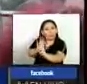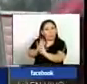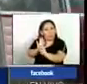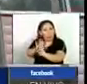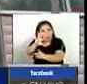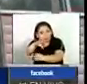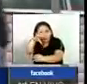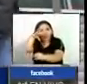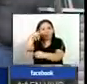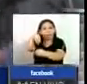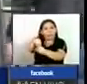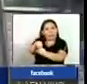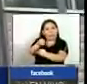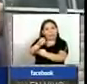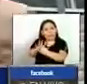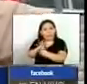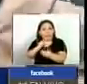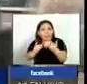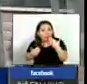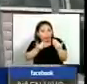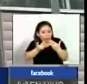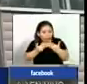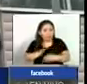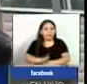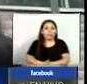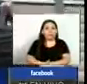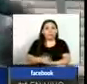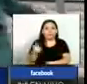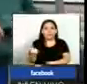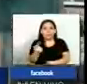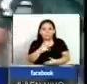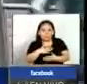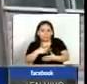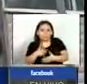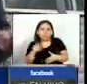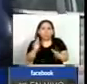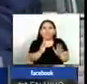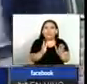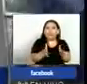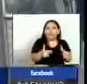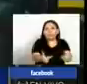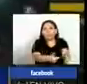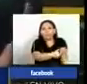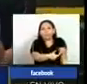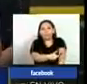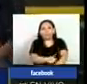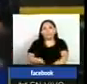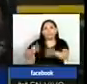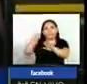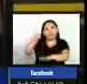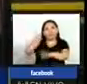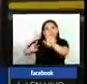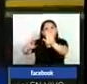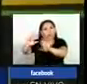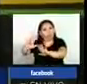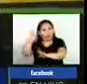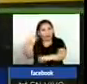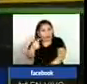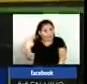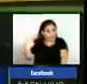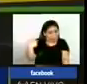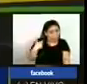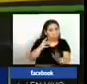componentes según la misma fuente los voluntarios permanecieron hospitalizados durante 28 días después de la vacunación